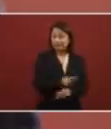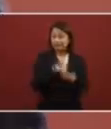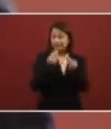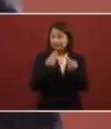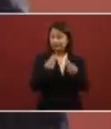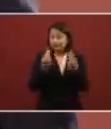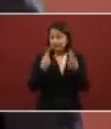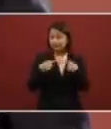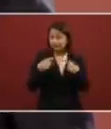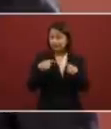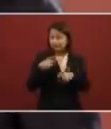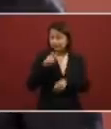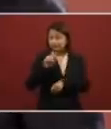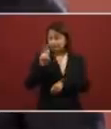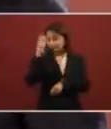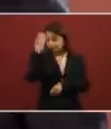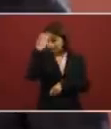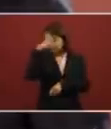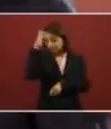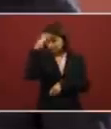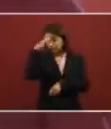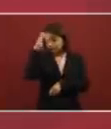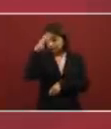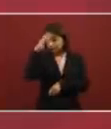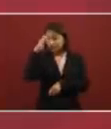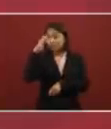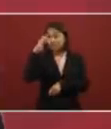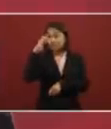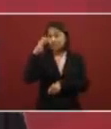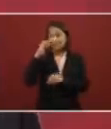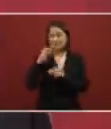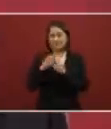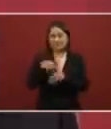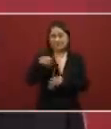expertos, ahora que están de moda,